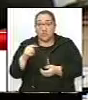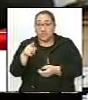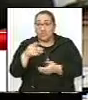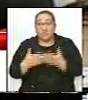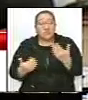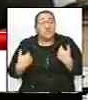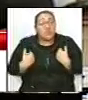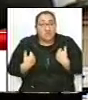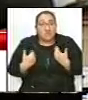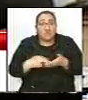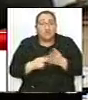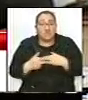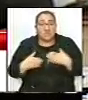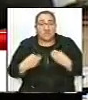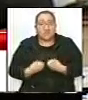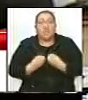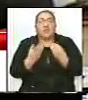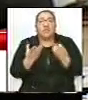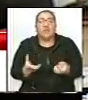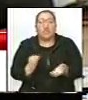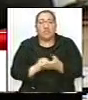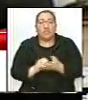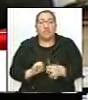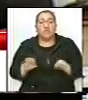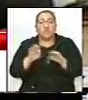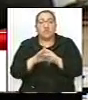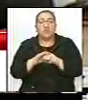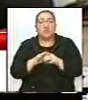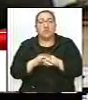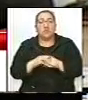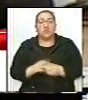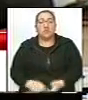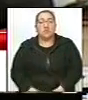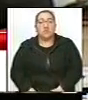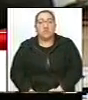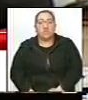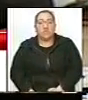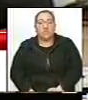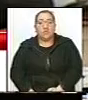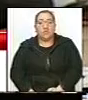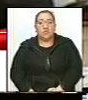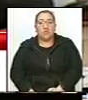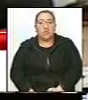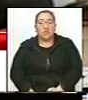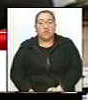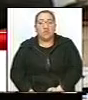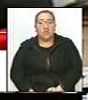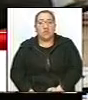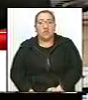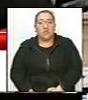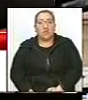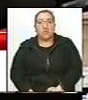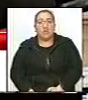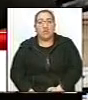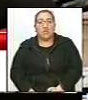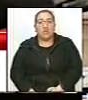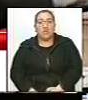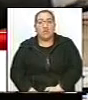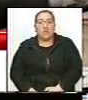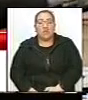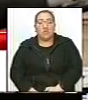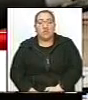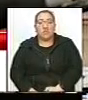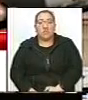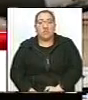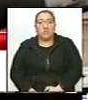que tiene que tener mayores condiciones, mayor aprovechamiento de este canon. Por lo tanto, presidente, me gustaría revisarlo a